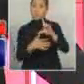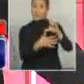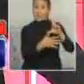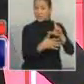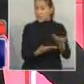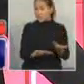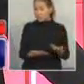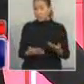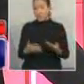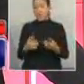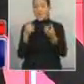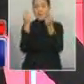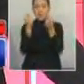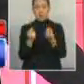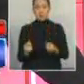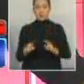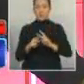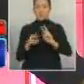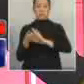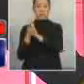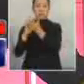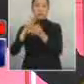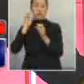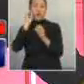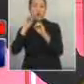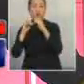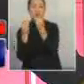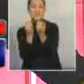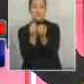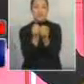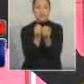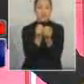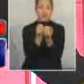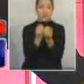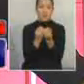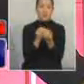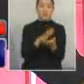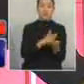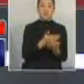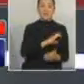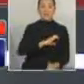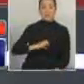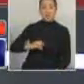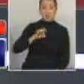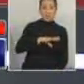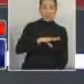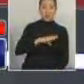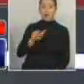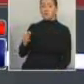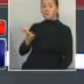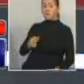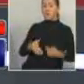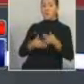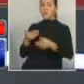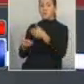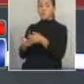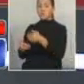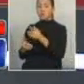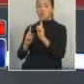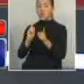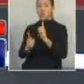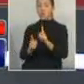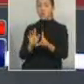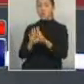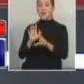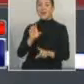fin, por las evaluaciones que hacen todos los organismos mundiales del estado de la economía chilena. Ahora, diputado, volvamos al tema del proceso legislativo. Da